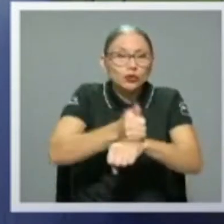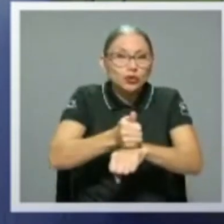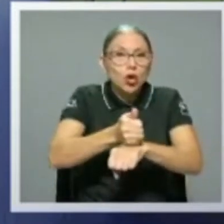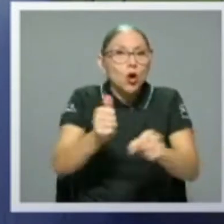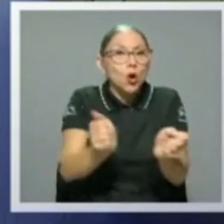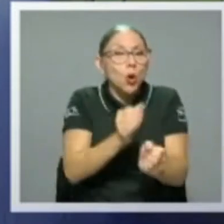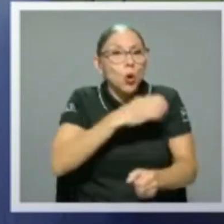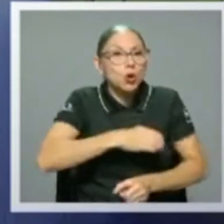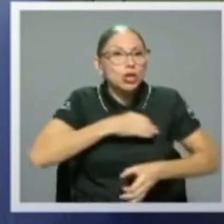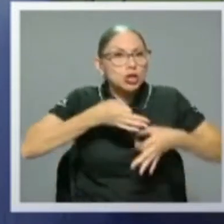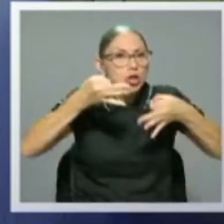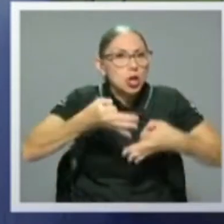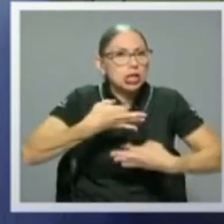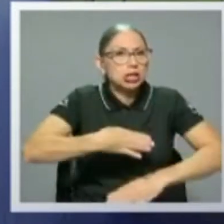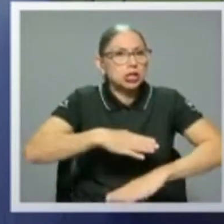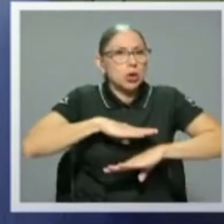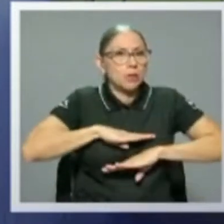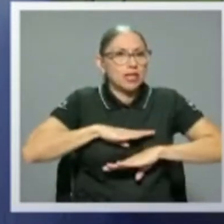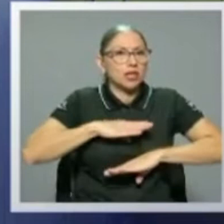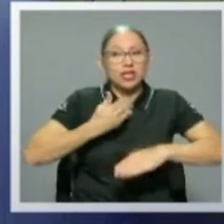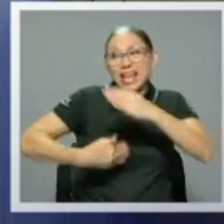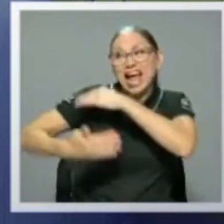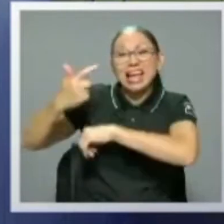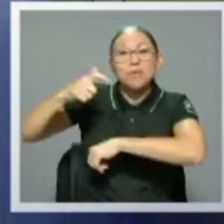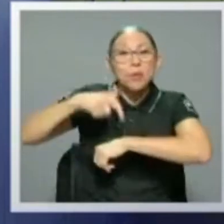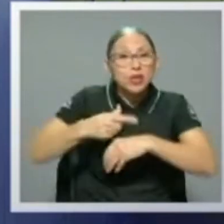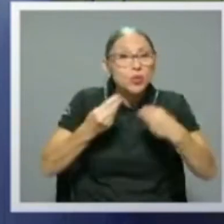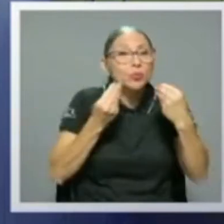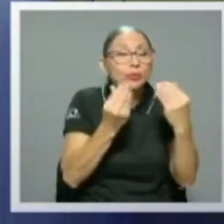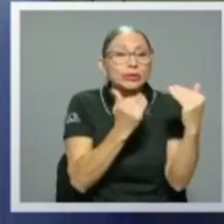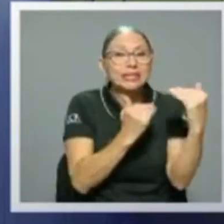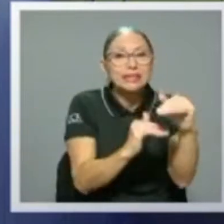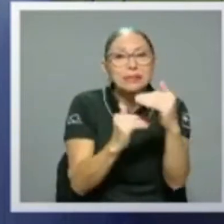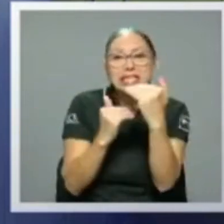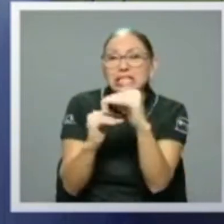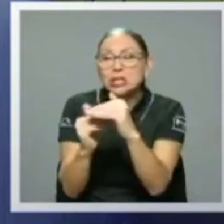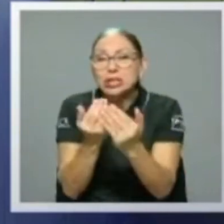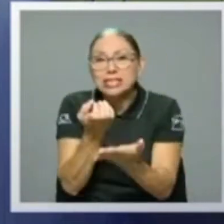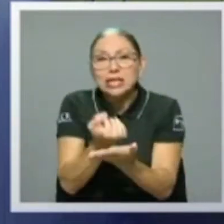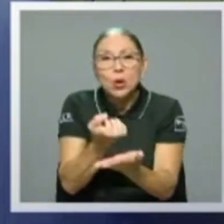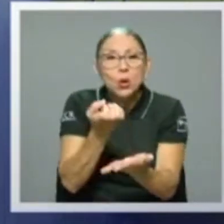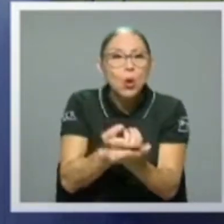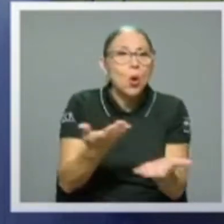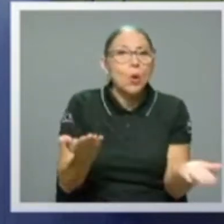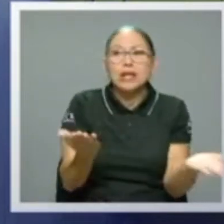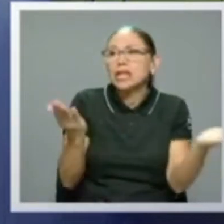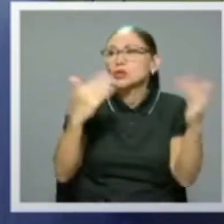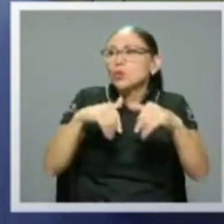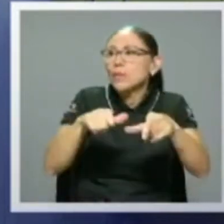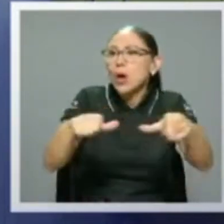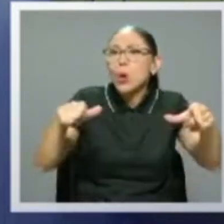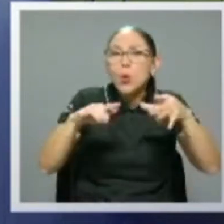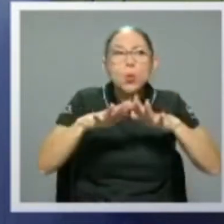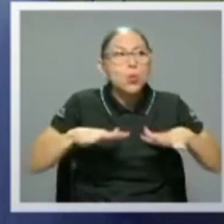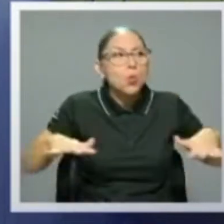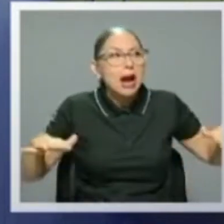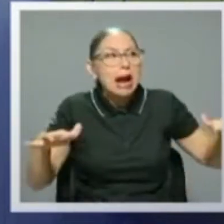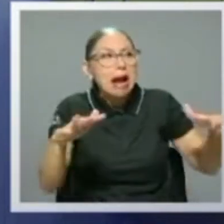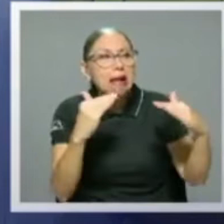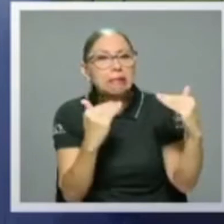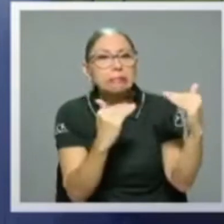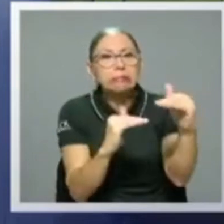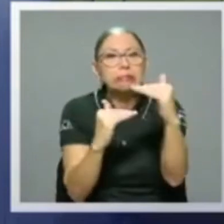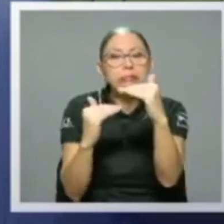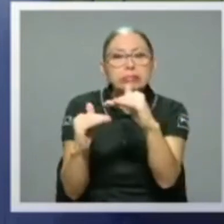Había en ese momento restricciones, limitaciones económicas de espacio físico que nos obligaron a